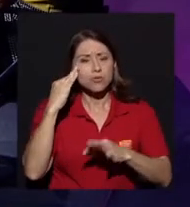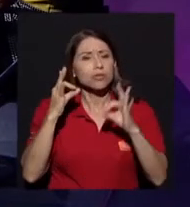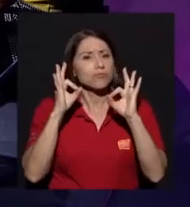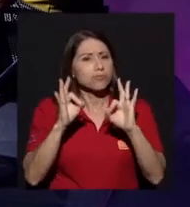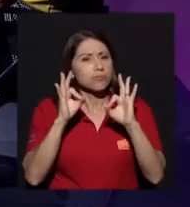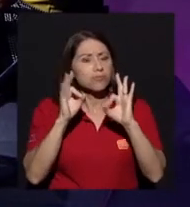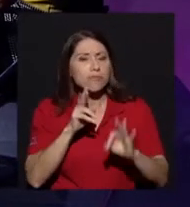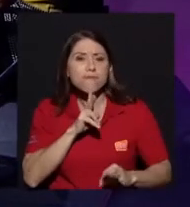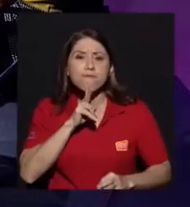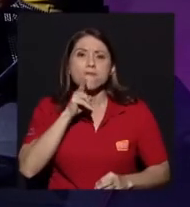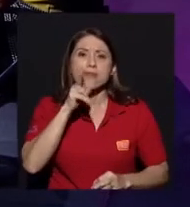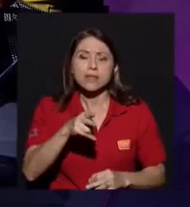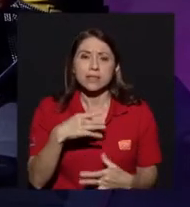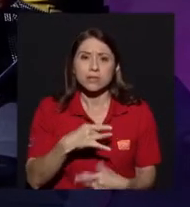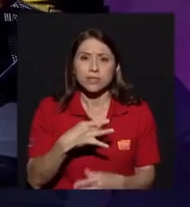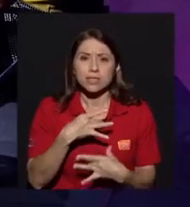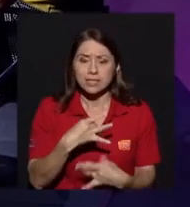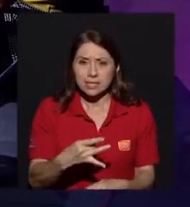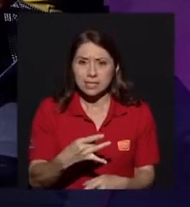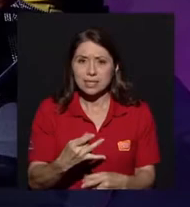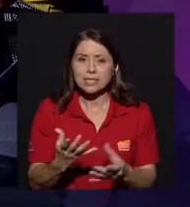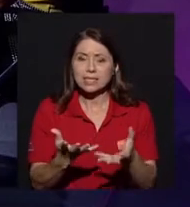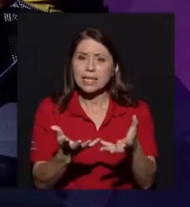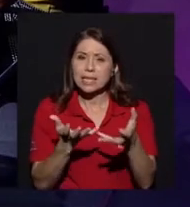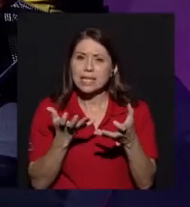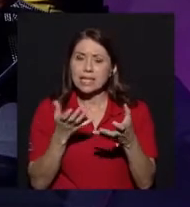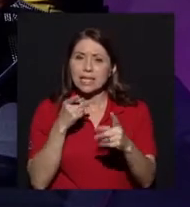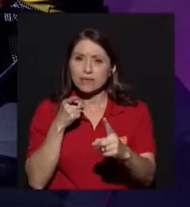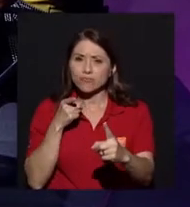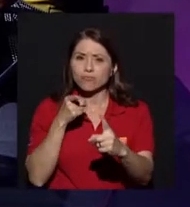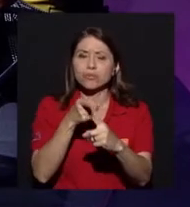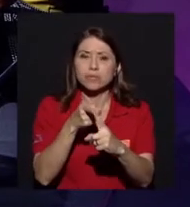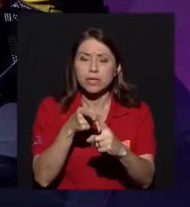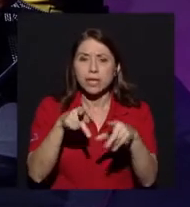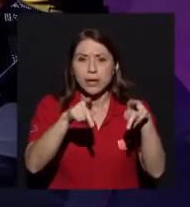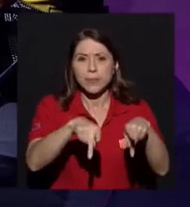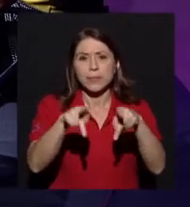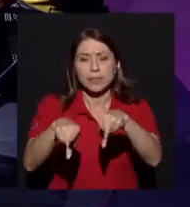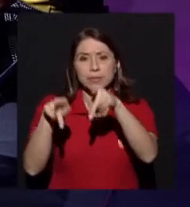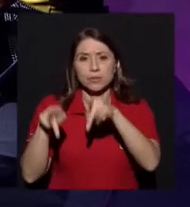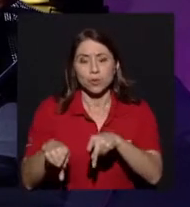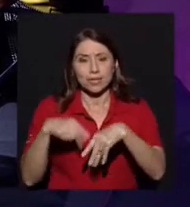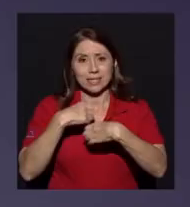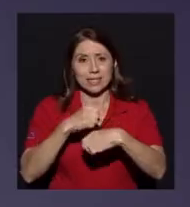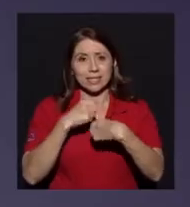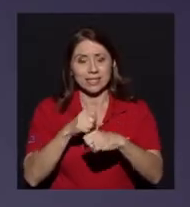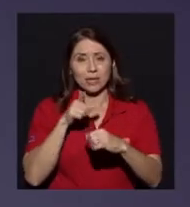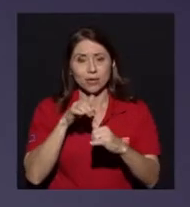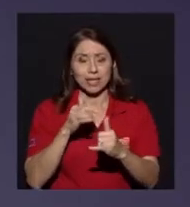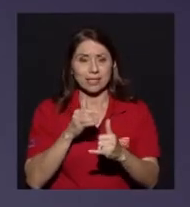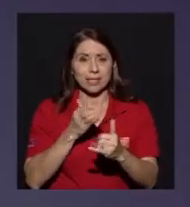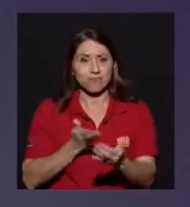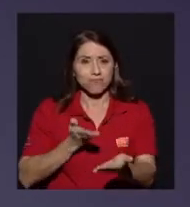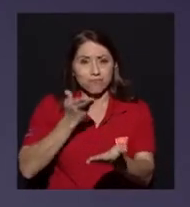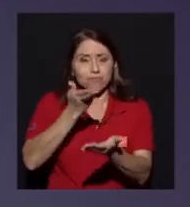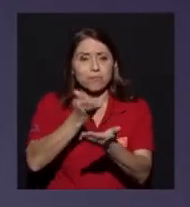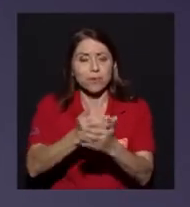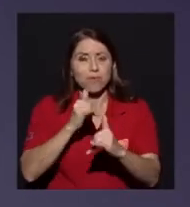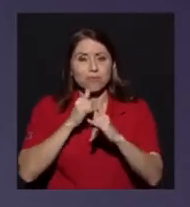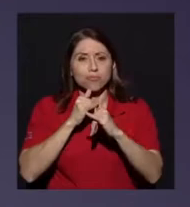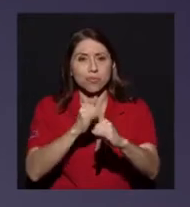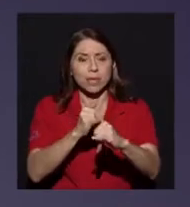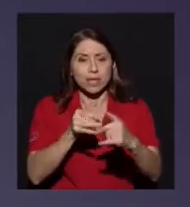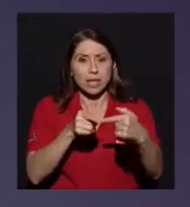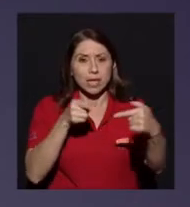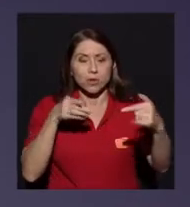verdaderos intereses que persiguen a las personas que presentaron esta acción de inconstitucionalidad